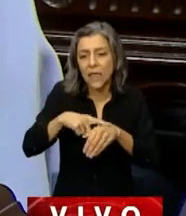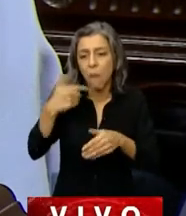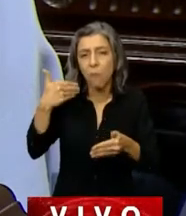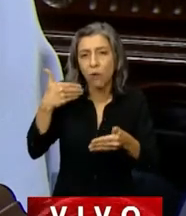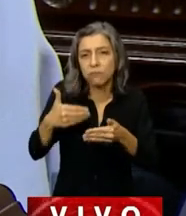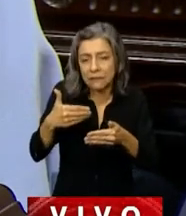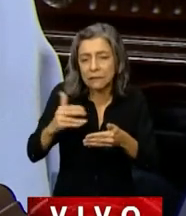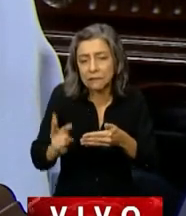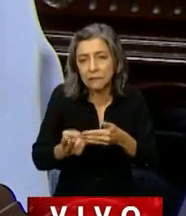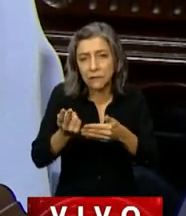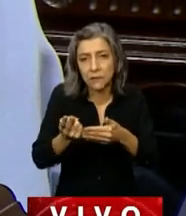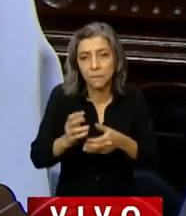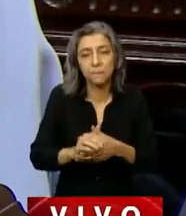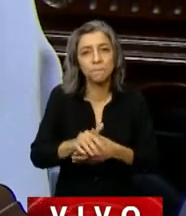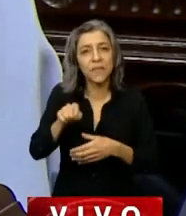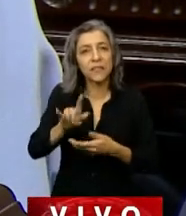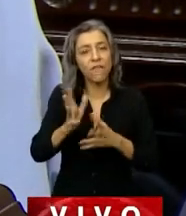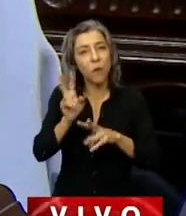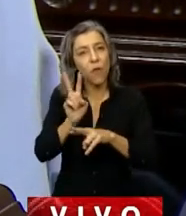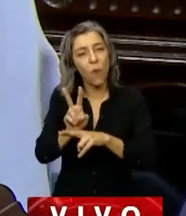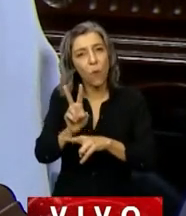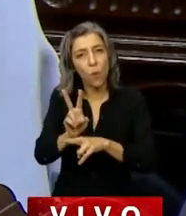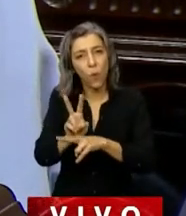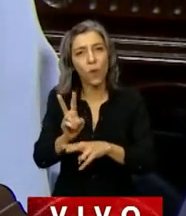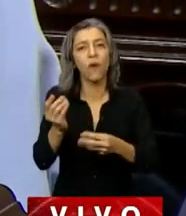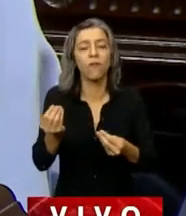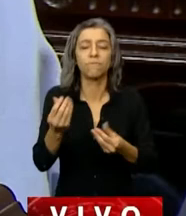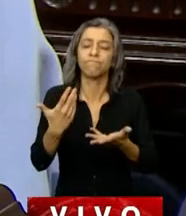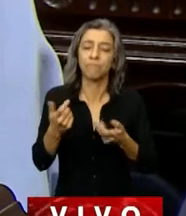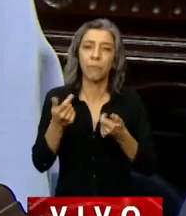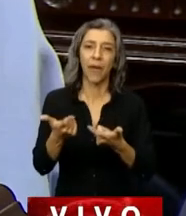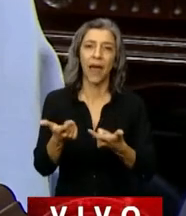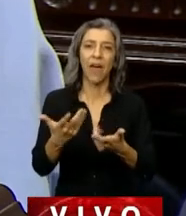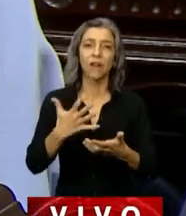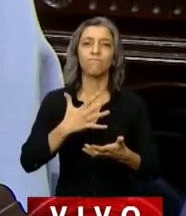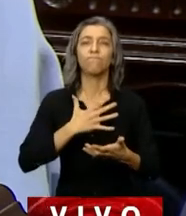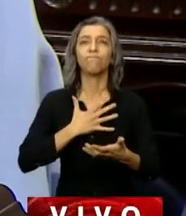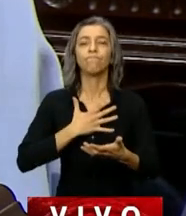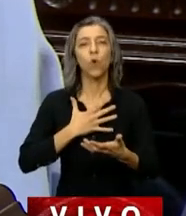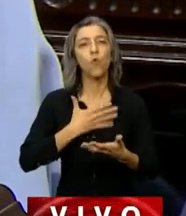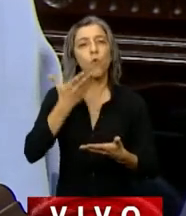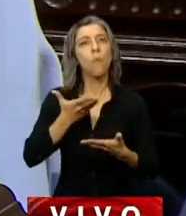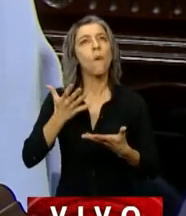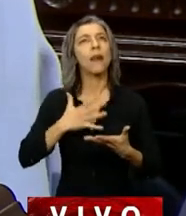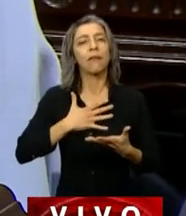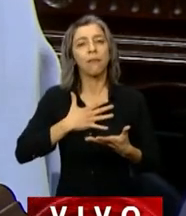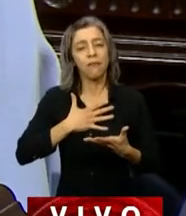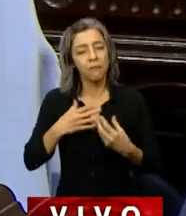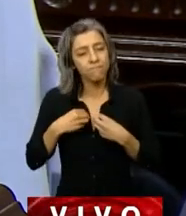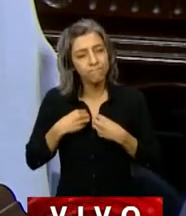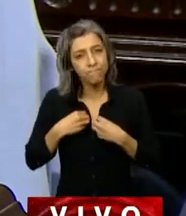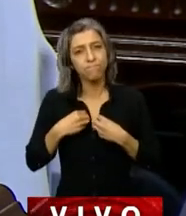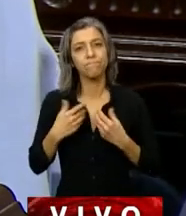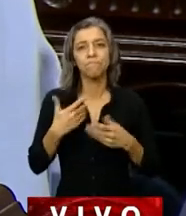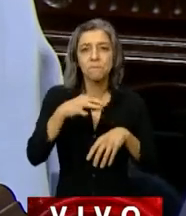Señor presidente, los cuidados paliativos hablan de una actitud humanizada de la medicina, de la